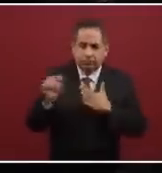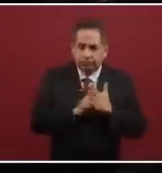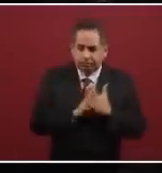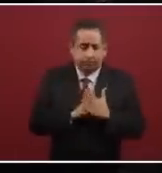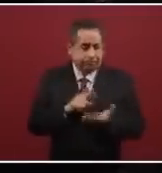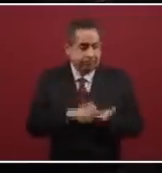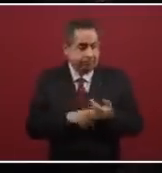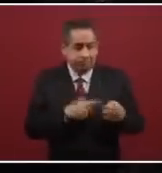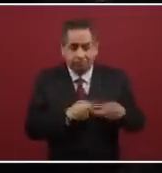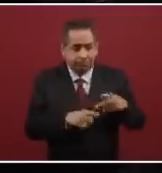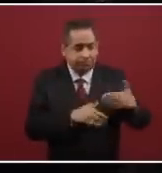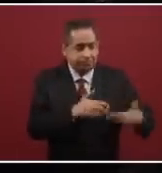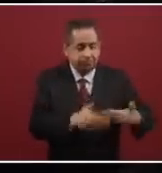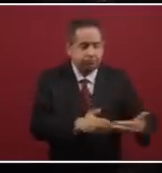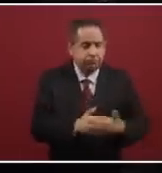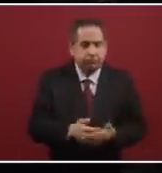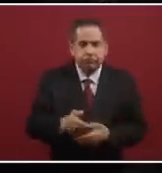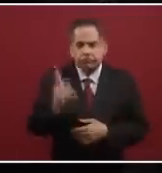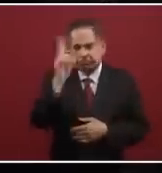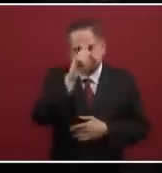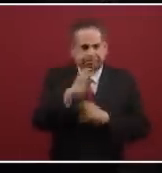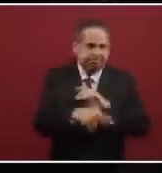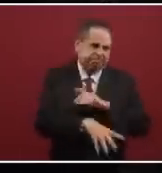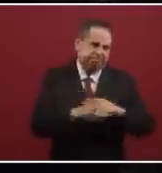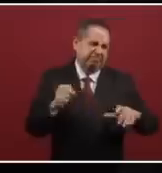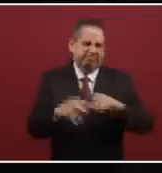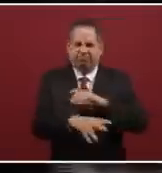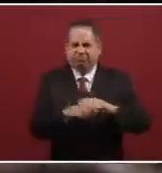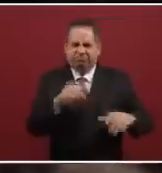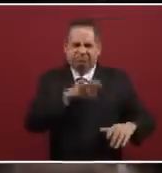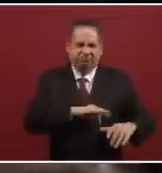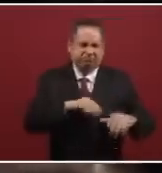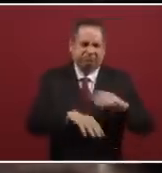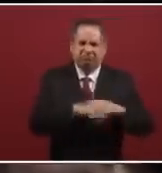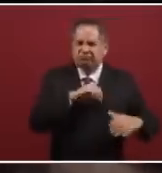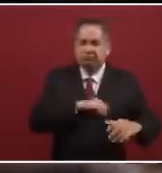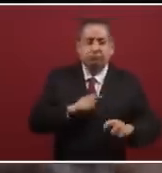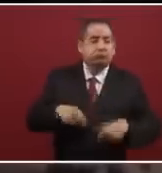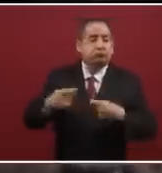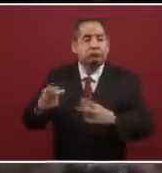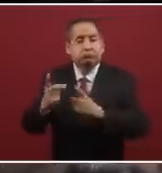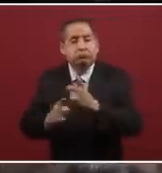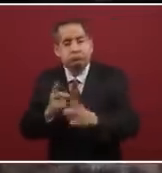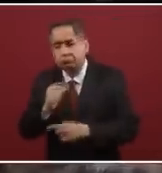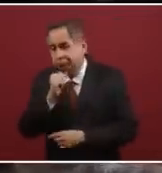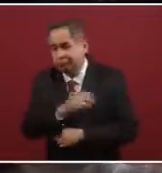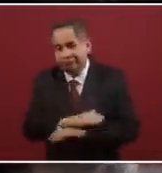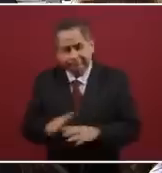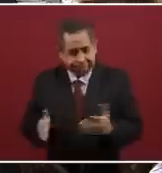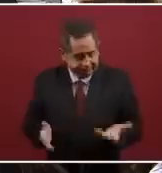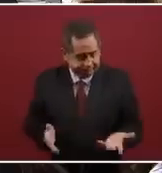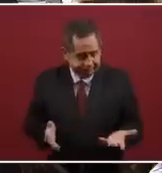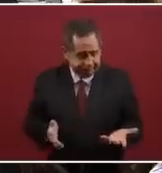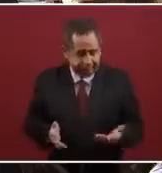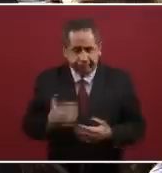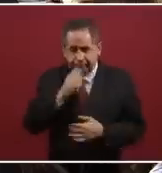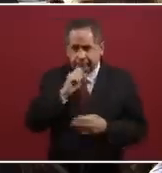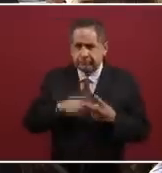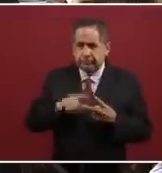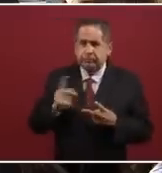estado operando, están prácticamente saqueando los recursos que son para los deportistas? Y por otro lado, pues